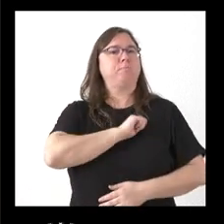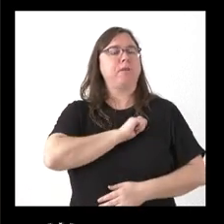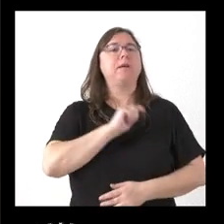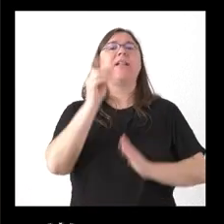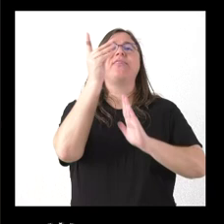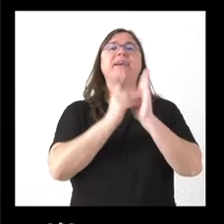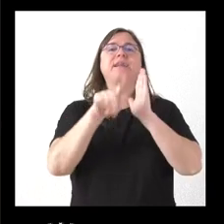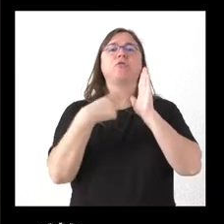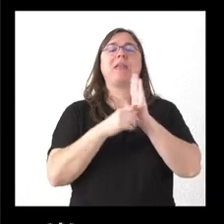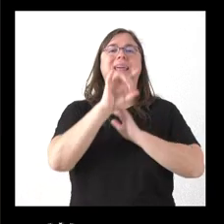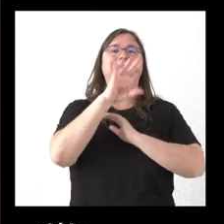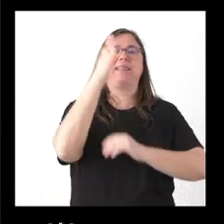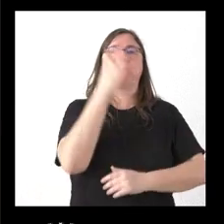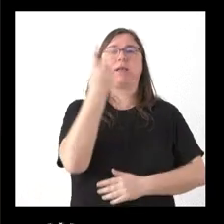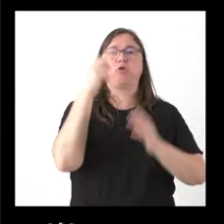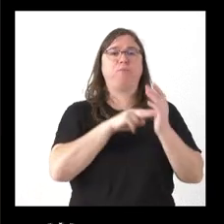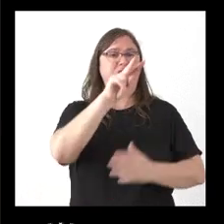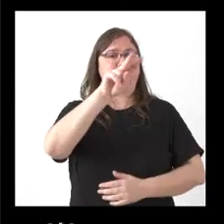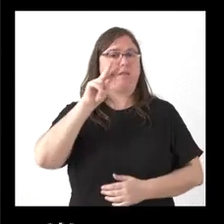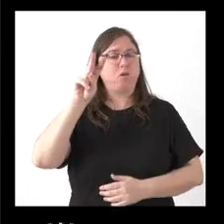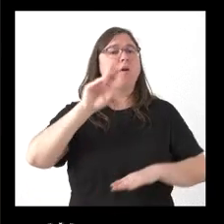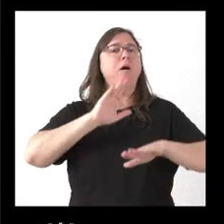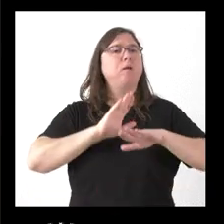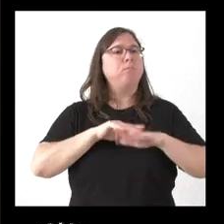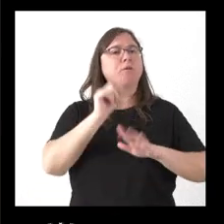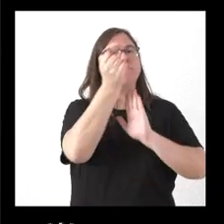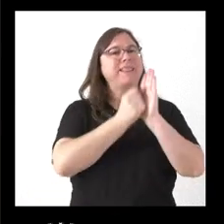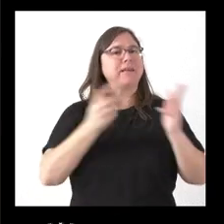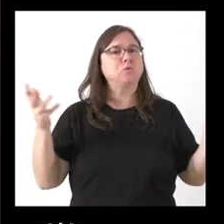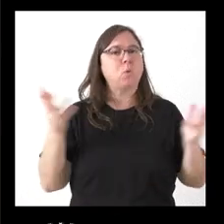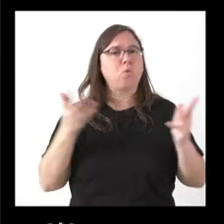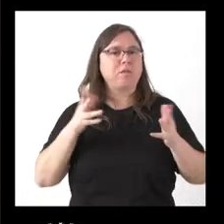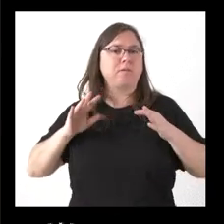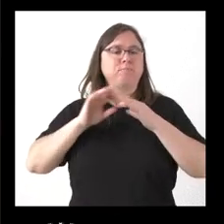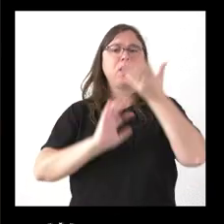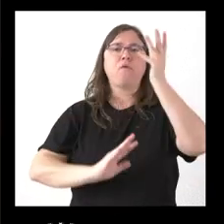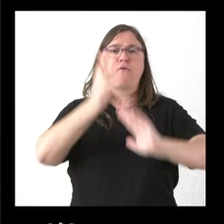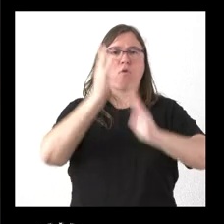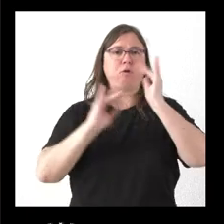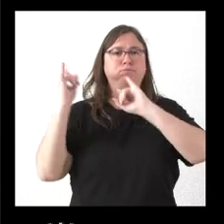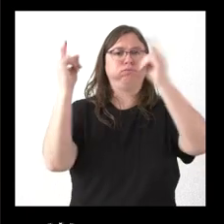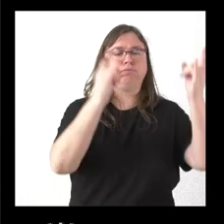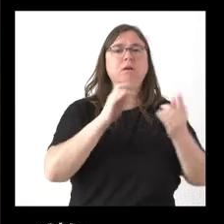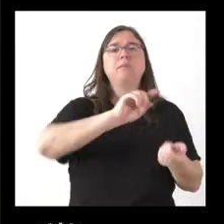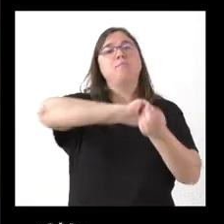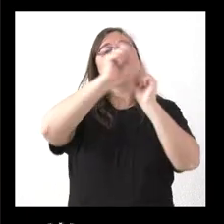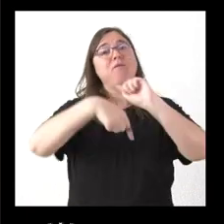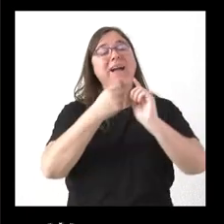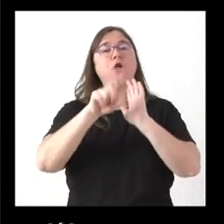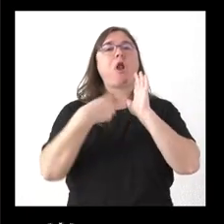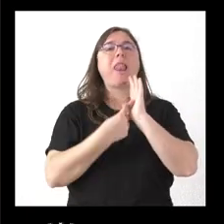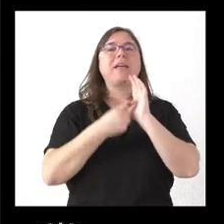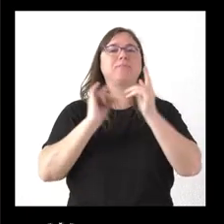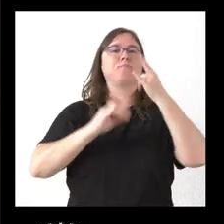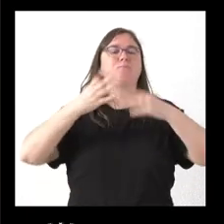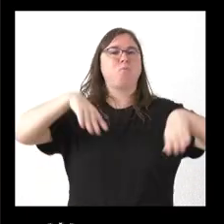decreto ley 15/2022 porque se adoptaron una serie de medidas urgentes en materia de incendios forestales que modificaba la ley de Montes se introducía